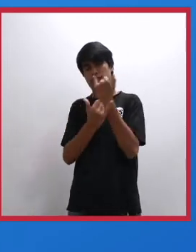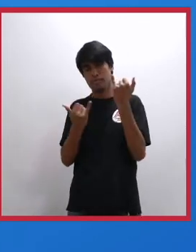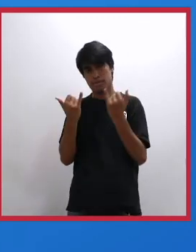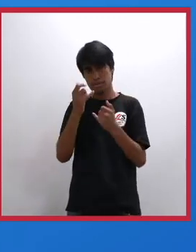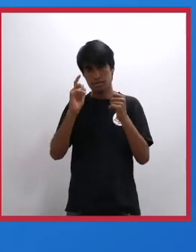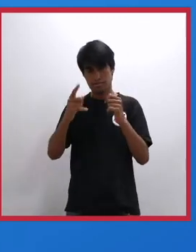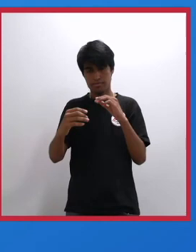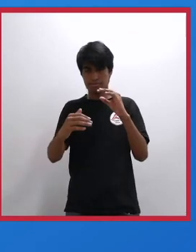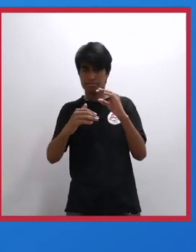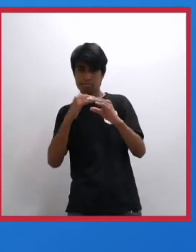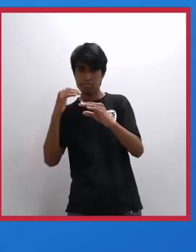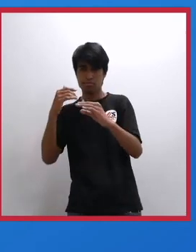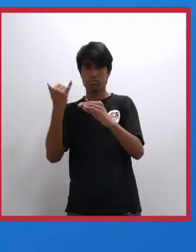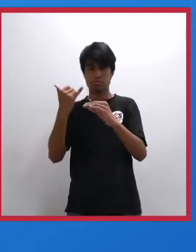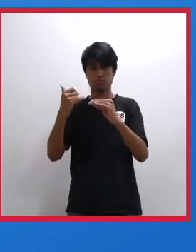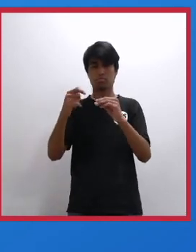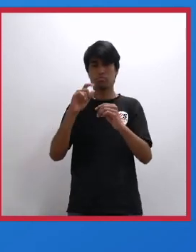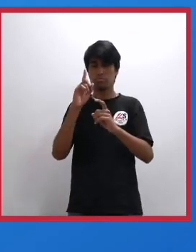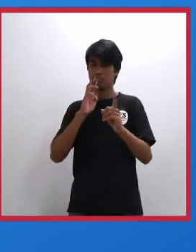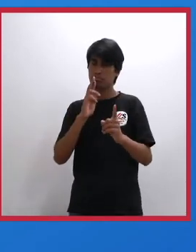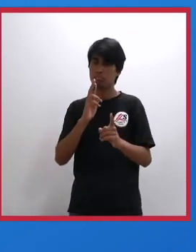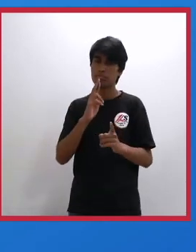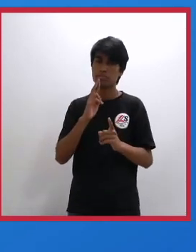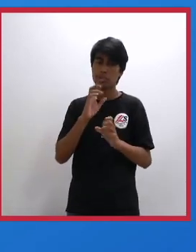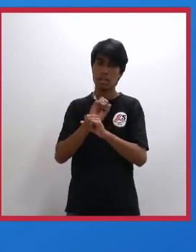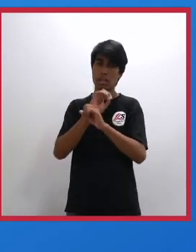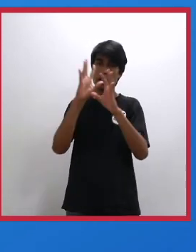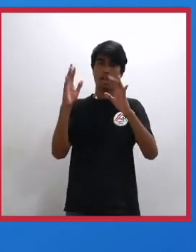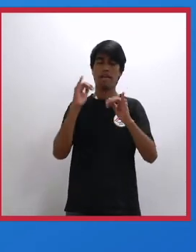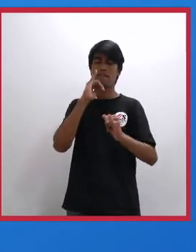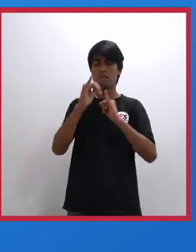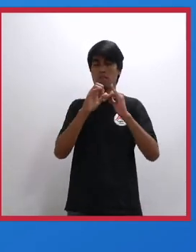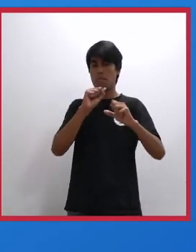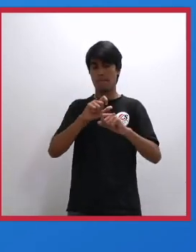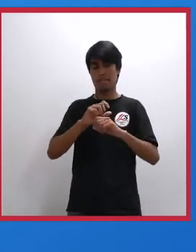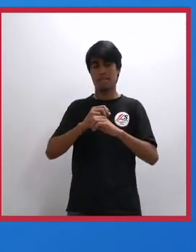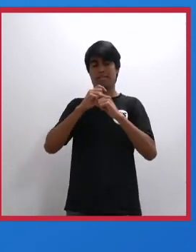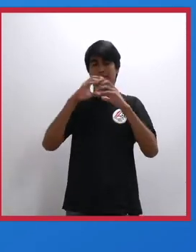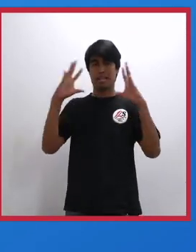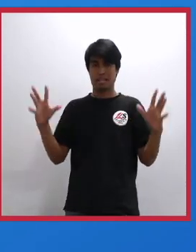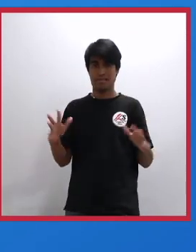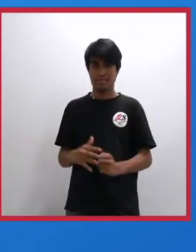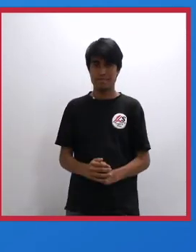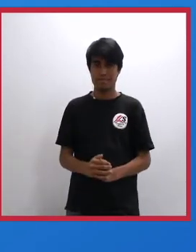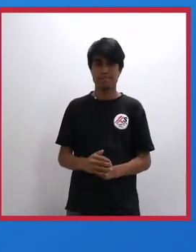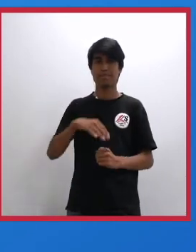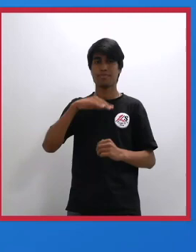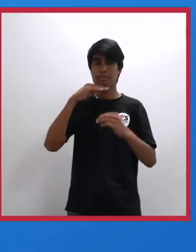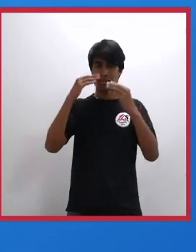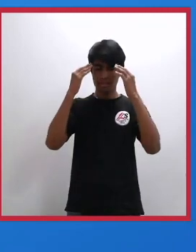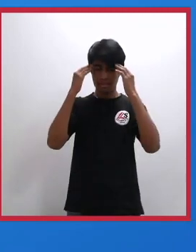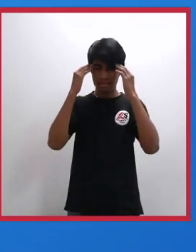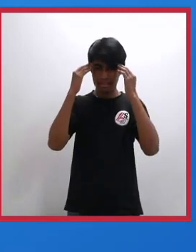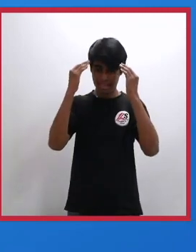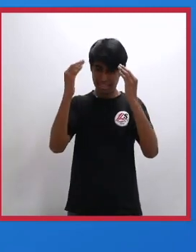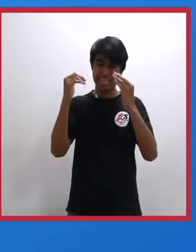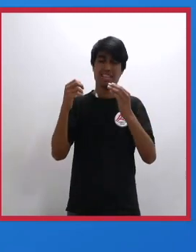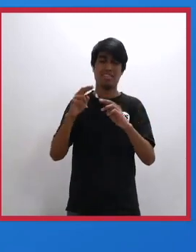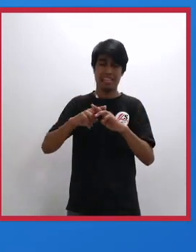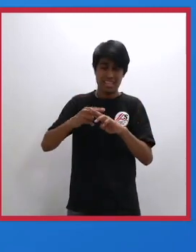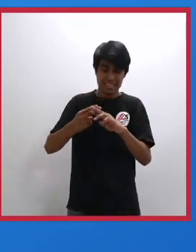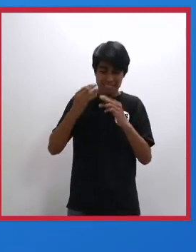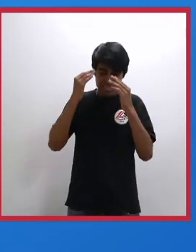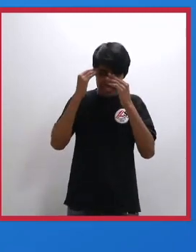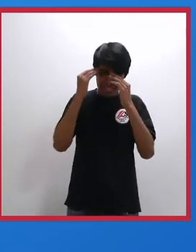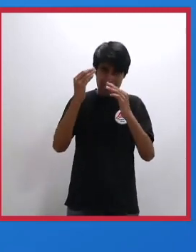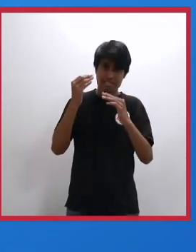para cualquier aclaración o mayor información que requieran. Muchas gracias nuevamente y